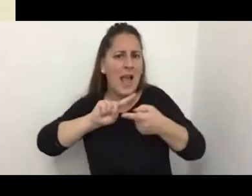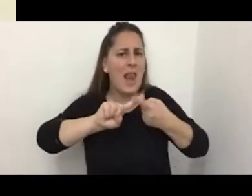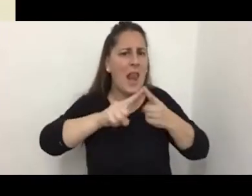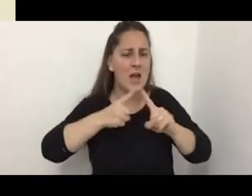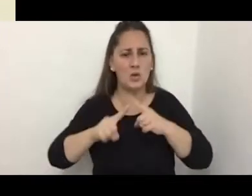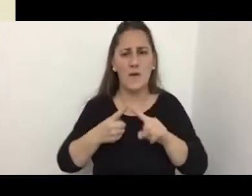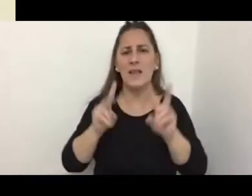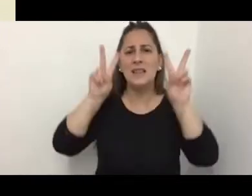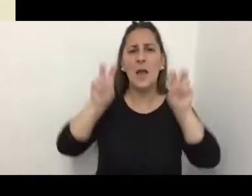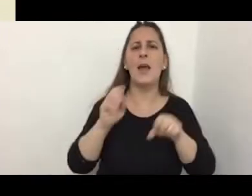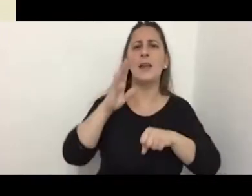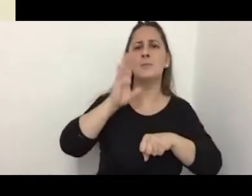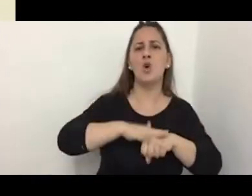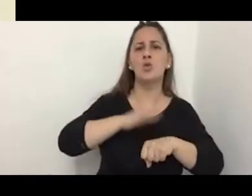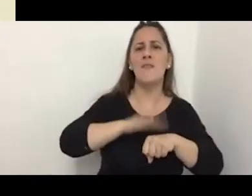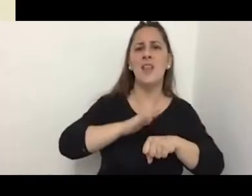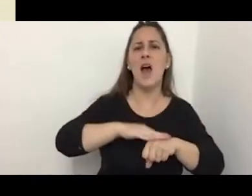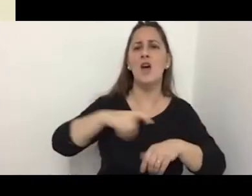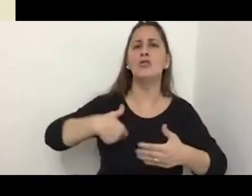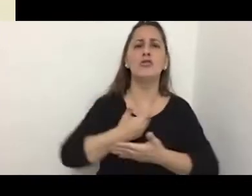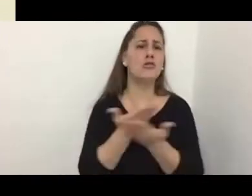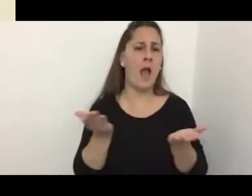de la responsabilidad social,